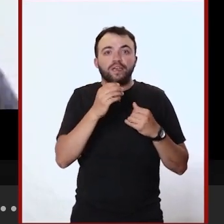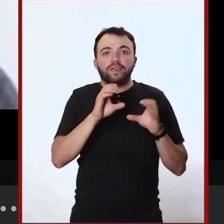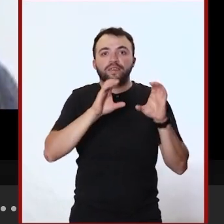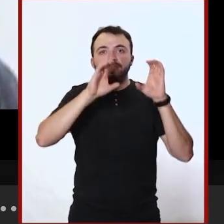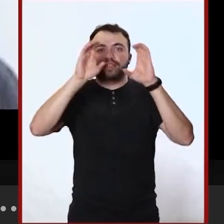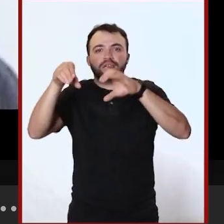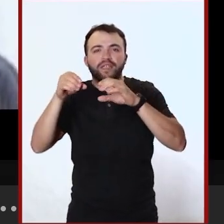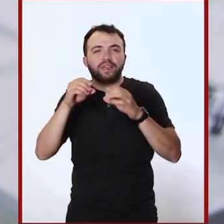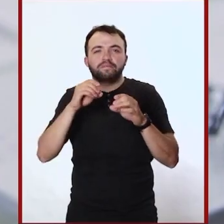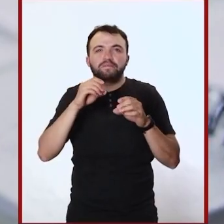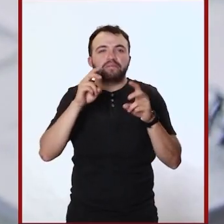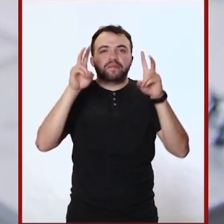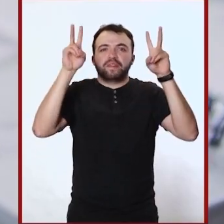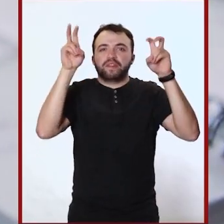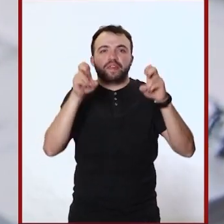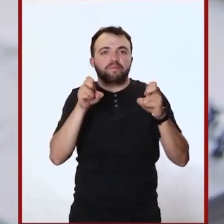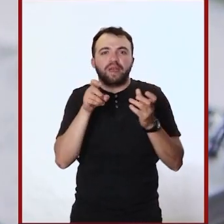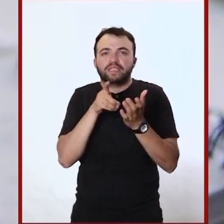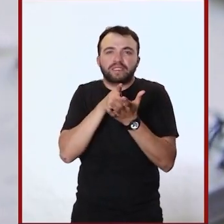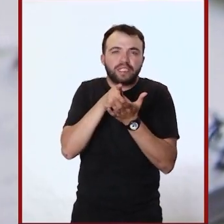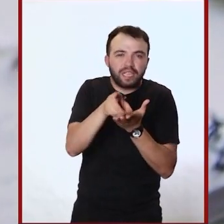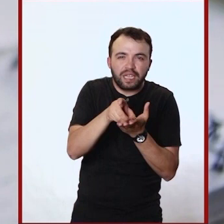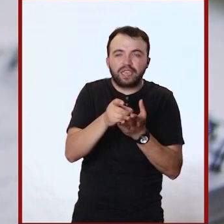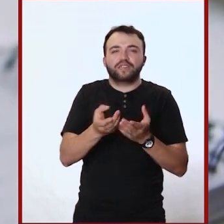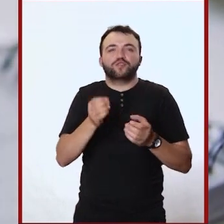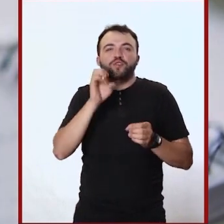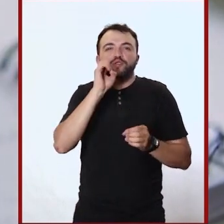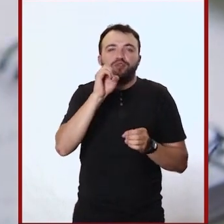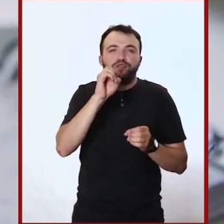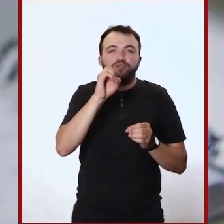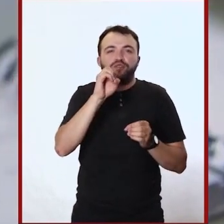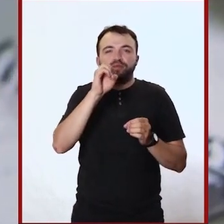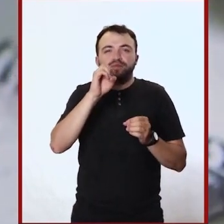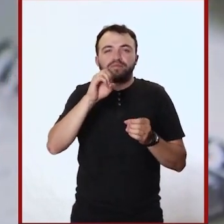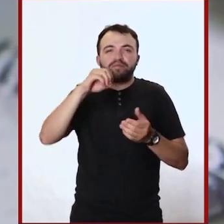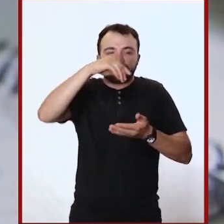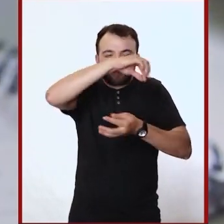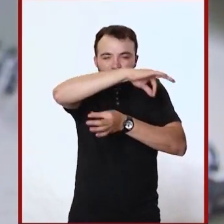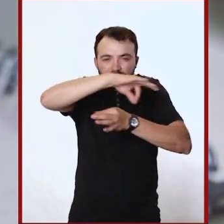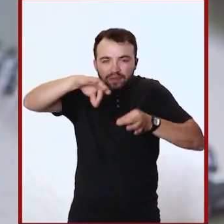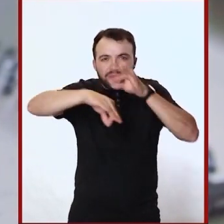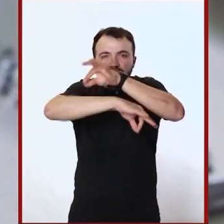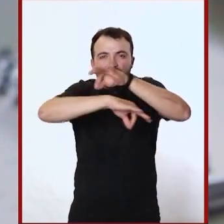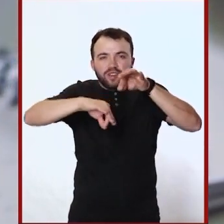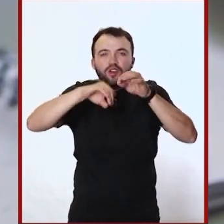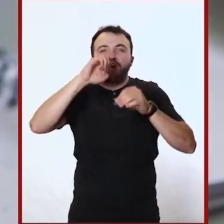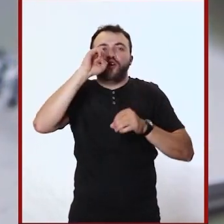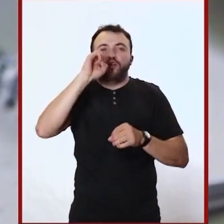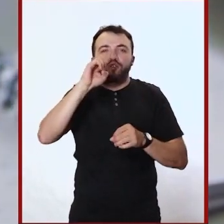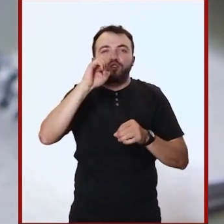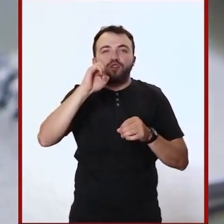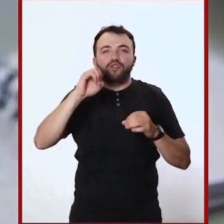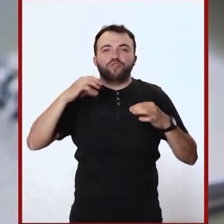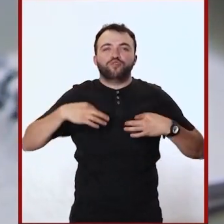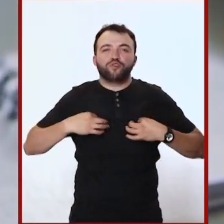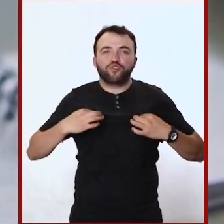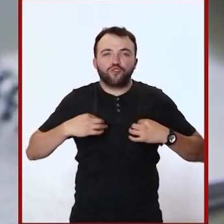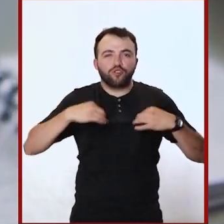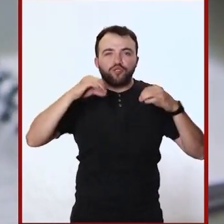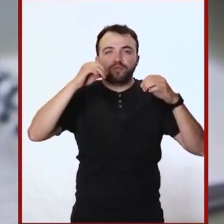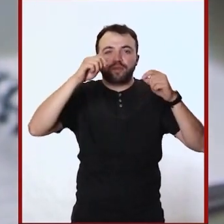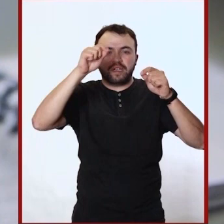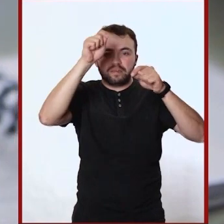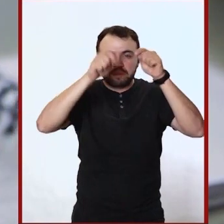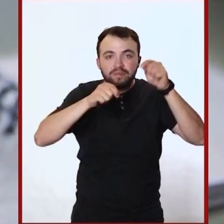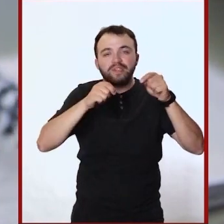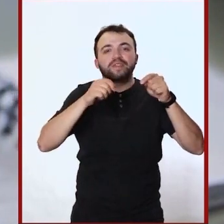ser arquitecto y el que quiere ser diseñador, todos tenemos que tener estos conocimientos que son clave para la administración. Y